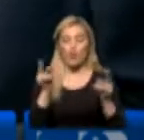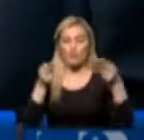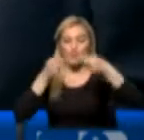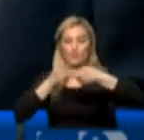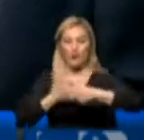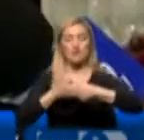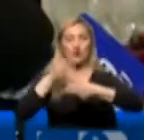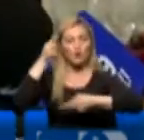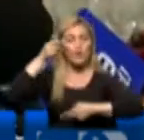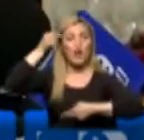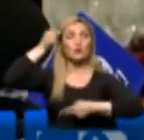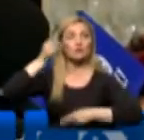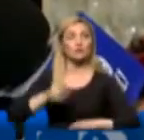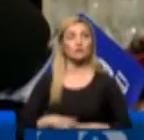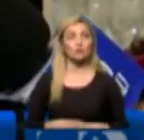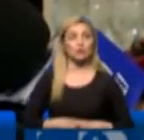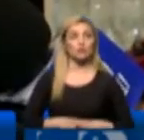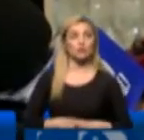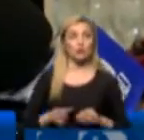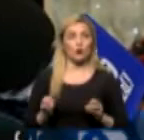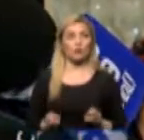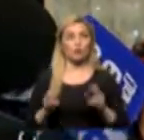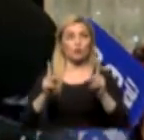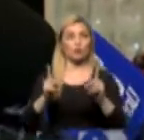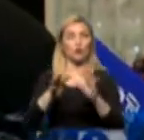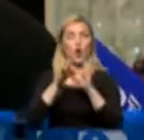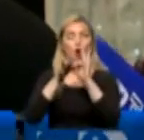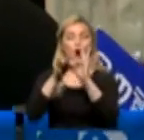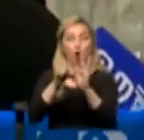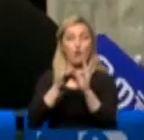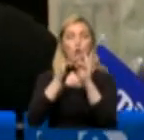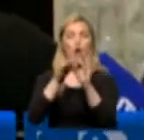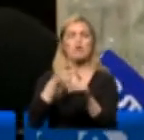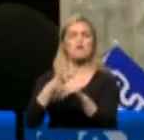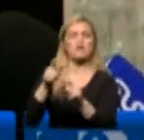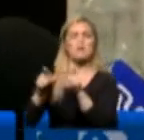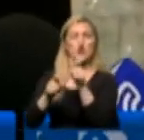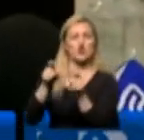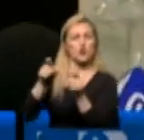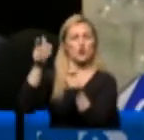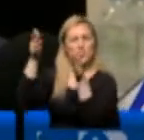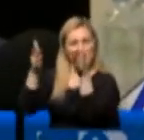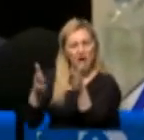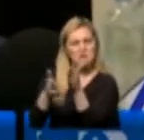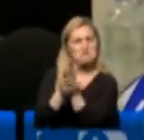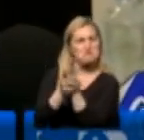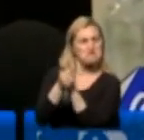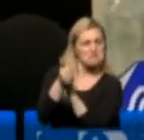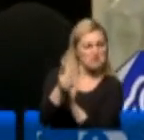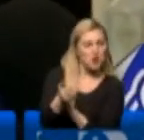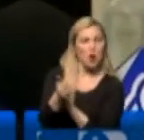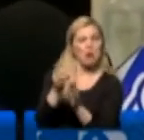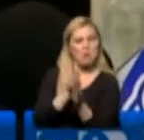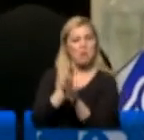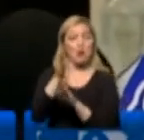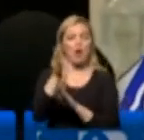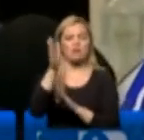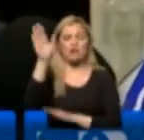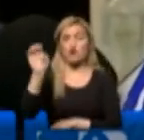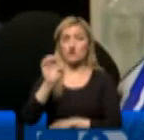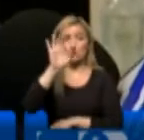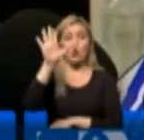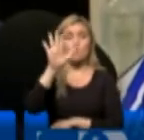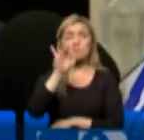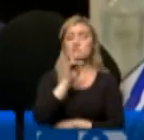Departamento de Estado. Y la oportunidad de colaborar con varios expertos, no solamente de los Estados Unidos, pero desde Europa,